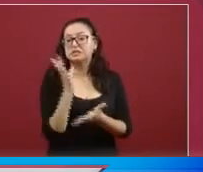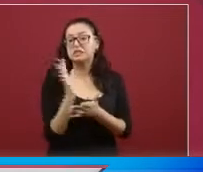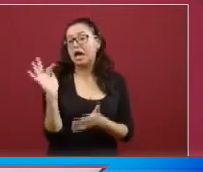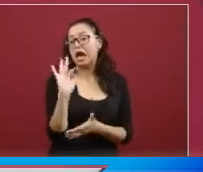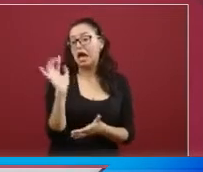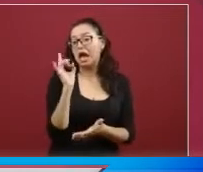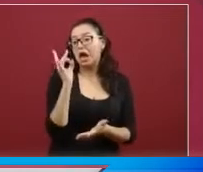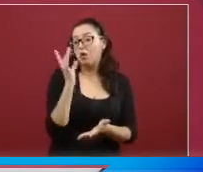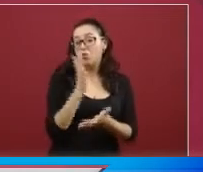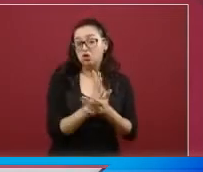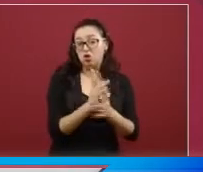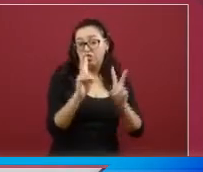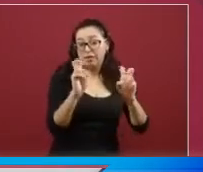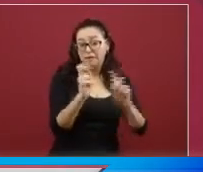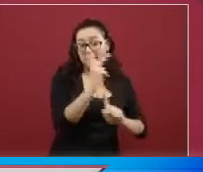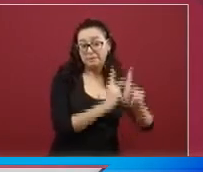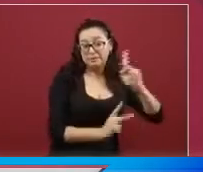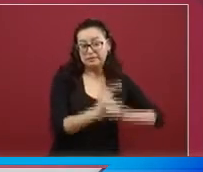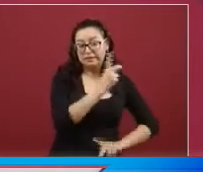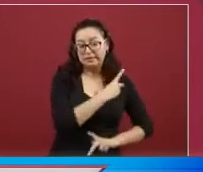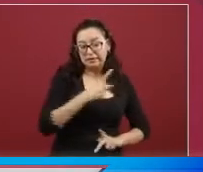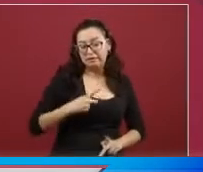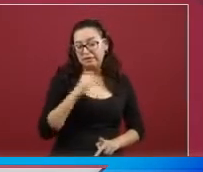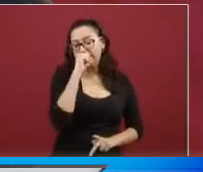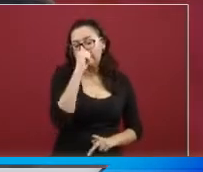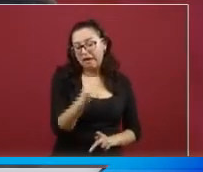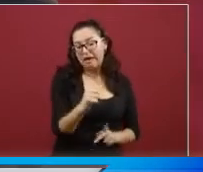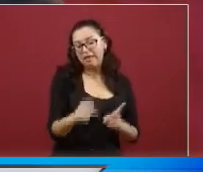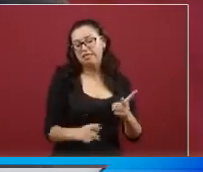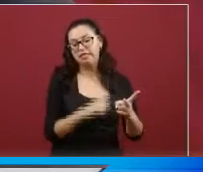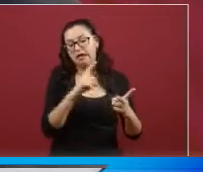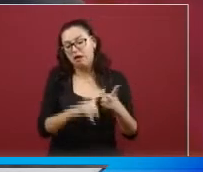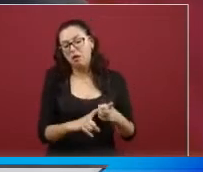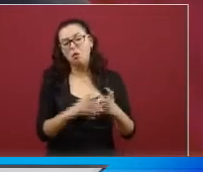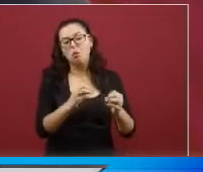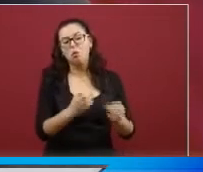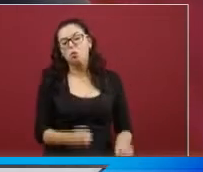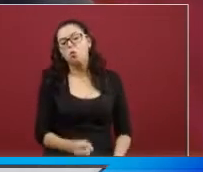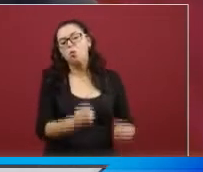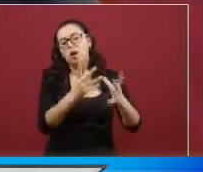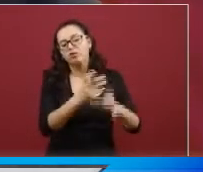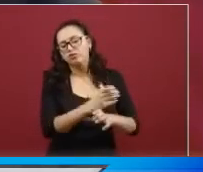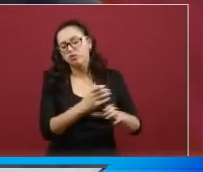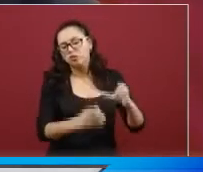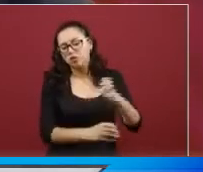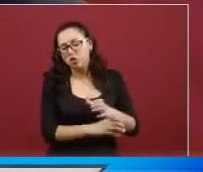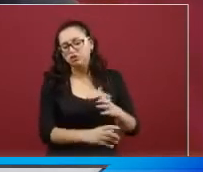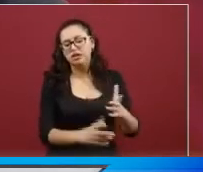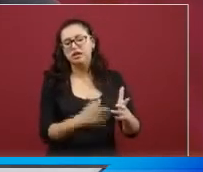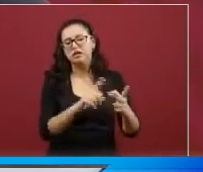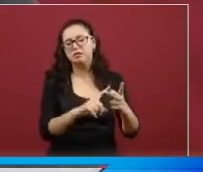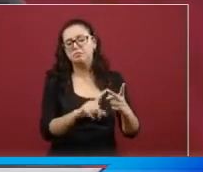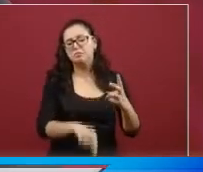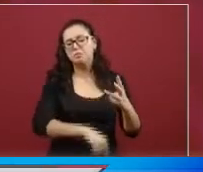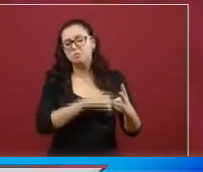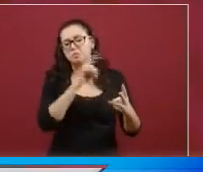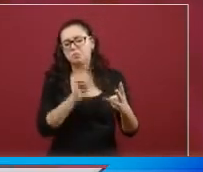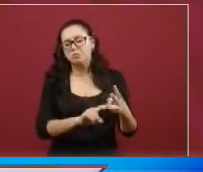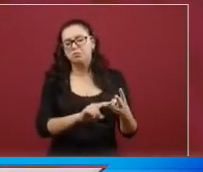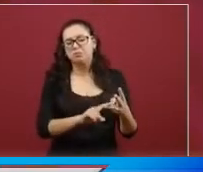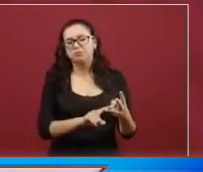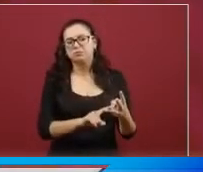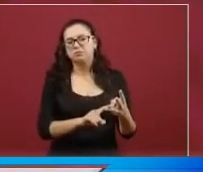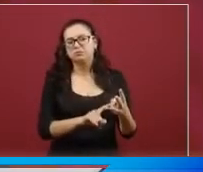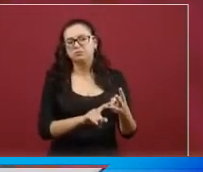una lectura distinta del sector financiero. Mucho tiene que ver el combate frontal de la corrupción. El día de ayer se hizo una reunión con todos los proveedores